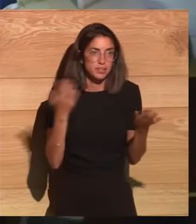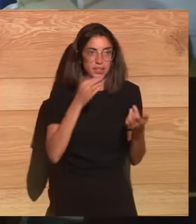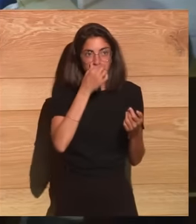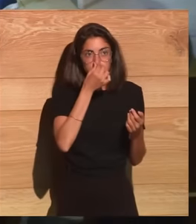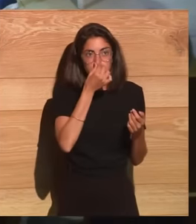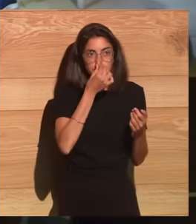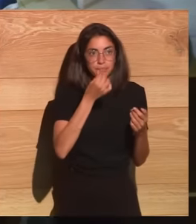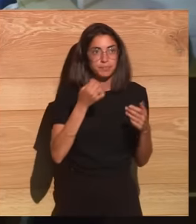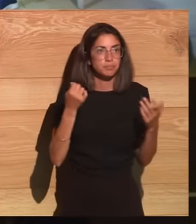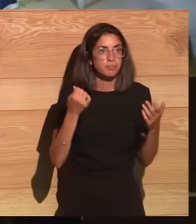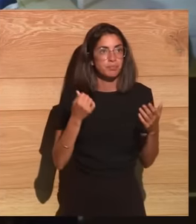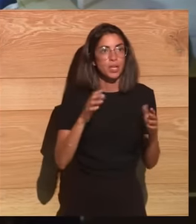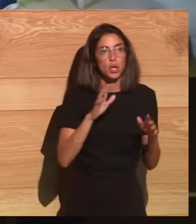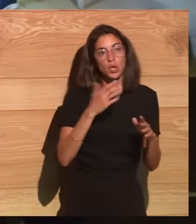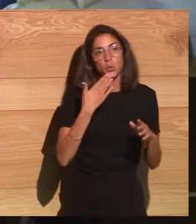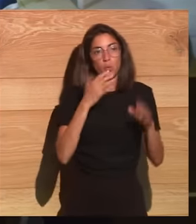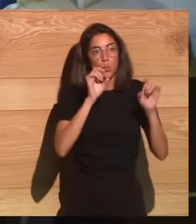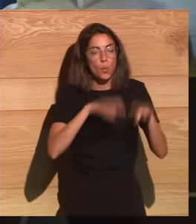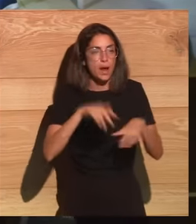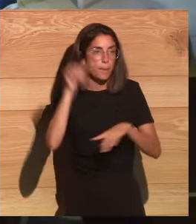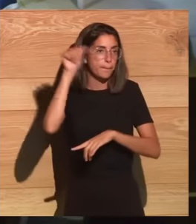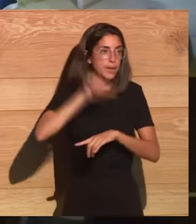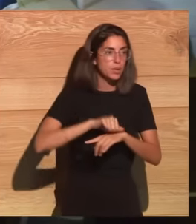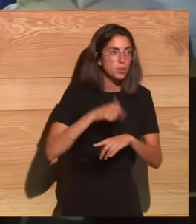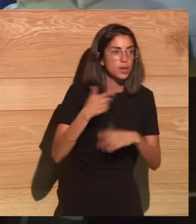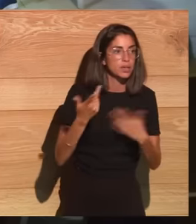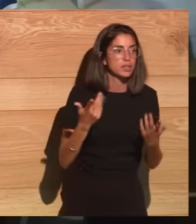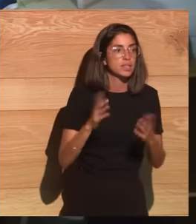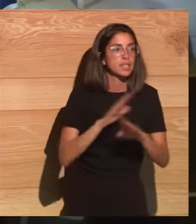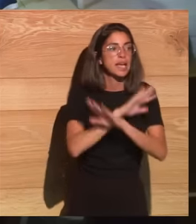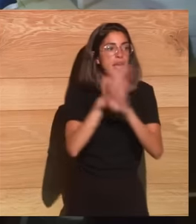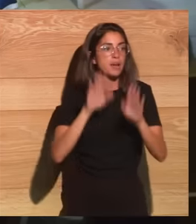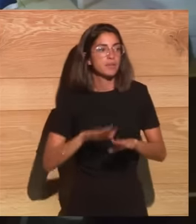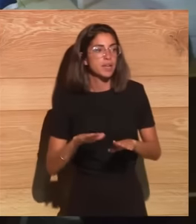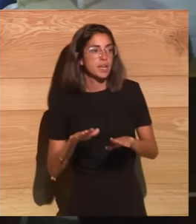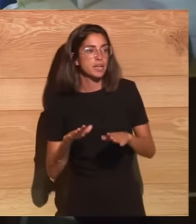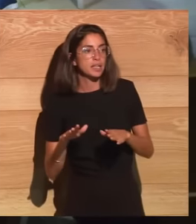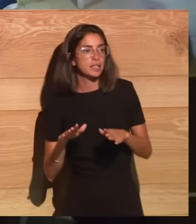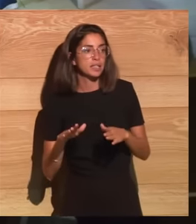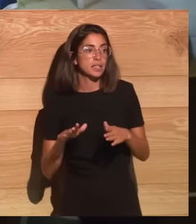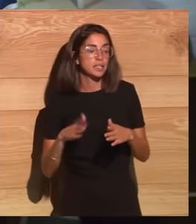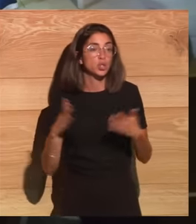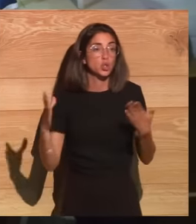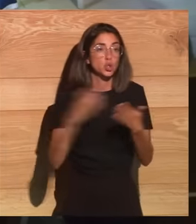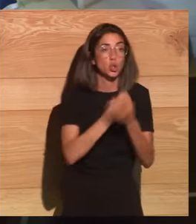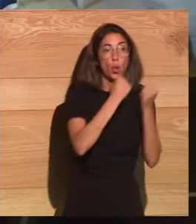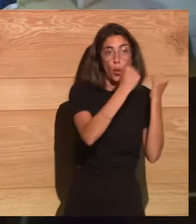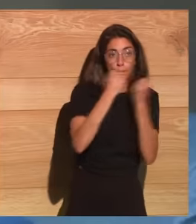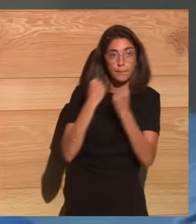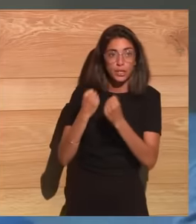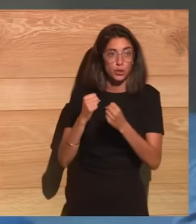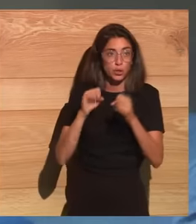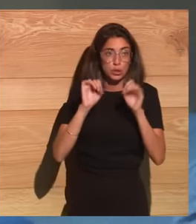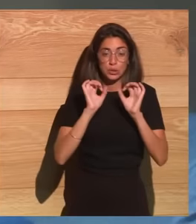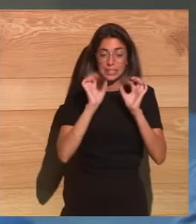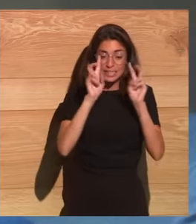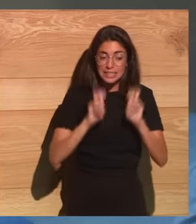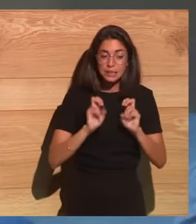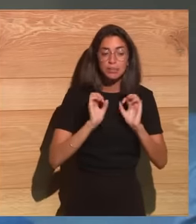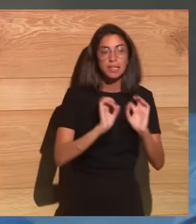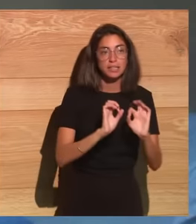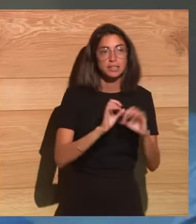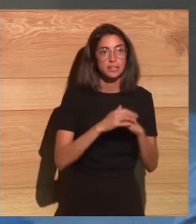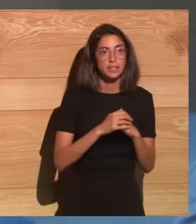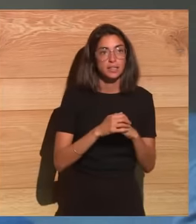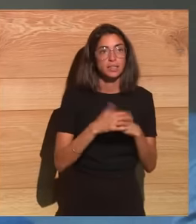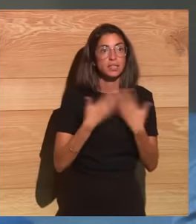pues eso, una película, granujo a todo ritmo y ahora tal. Y bueno, y acabamos haciendo un todopoderoso de John Landis, de hecho. Y de repente, pues